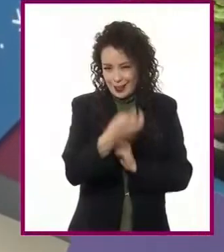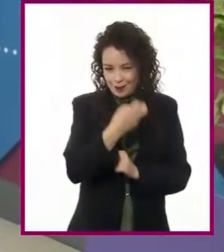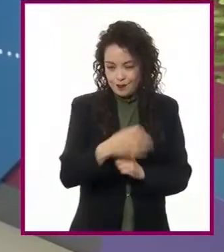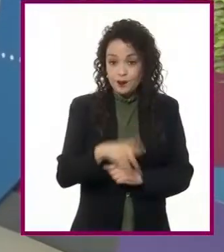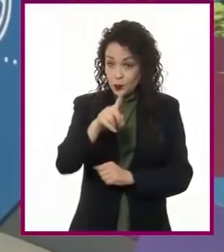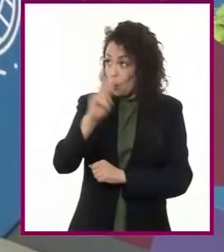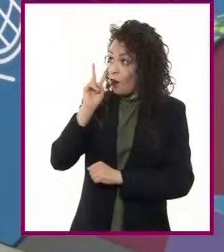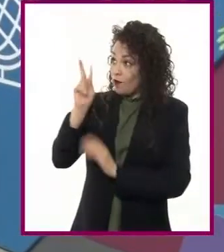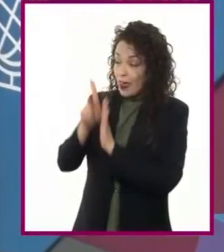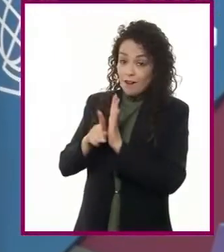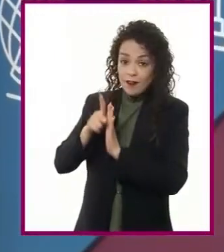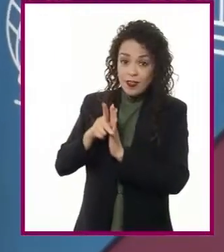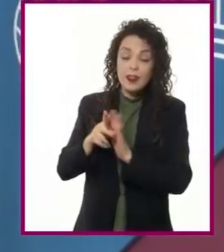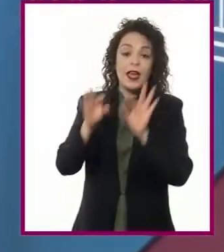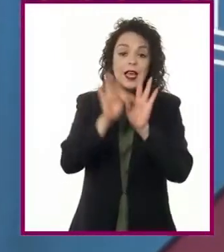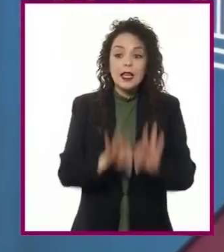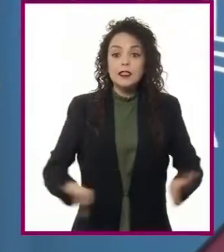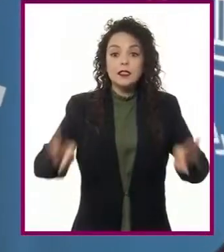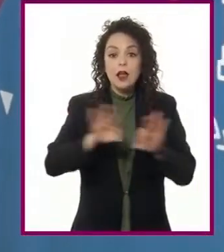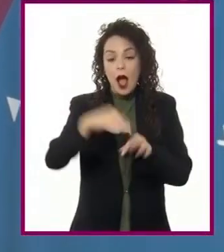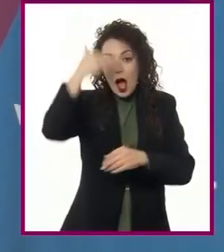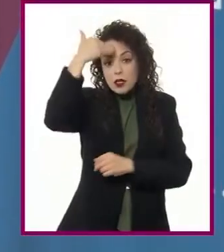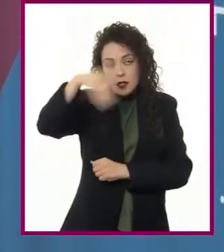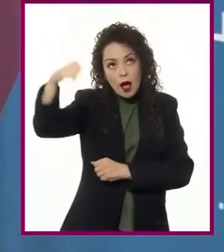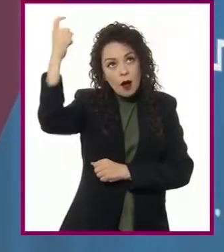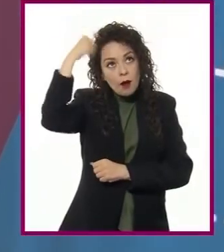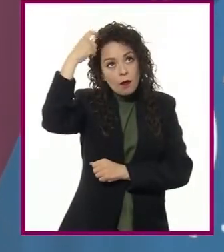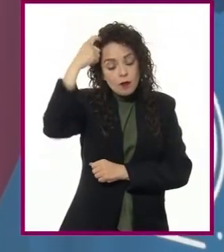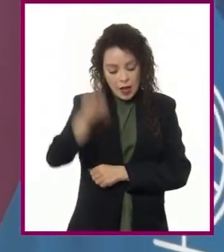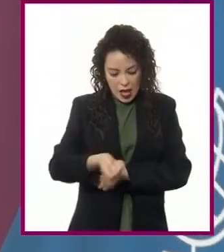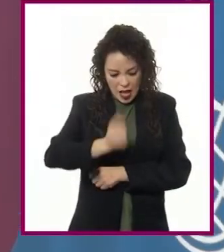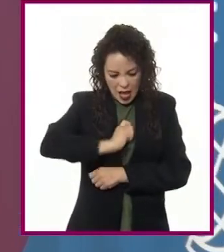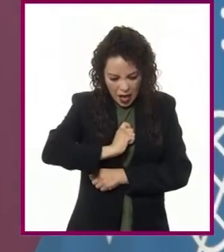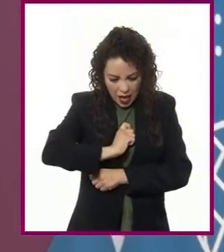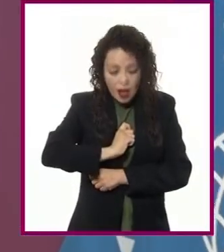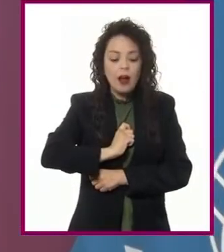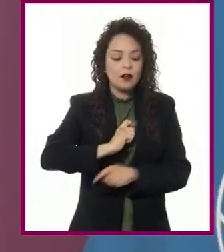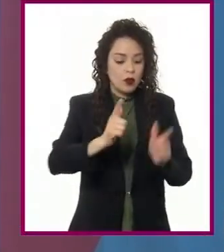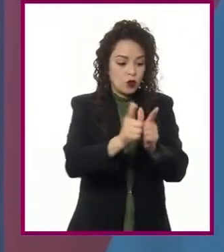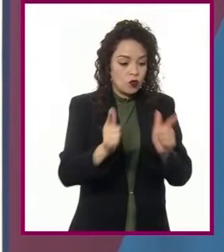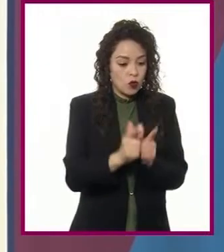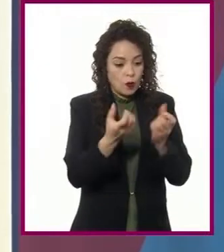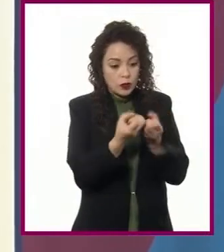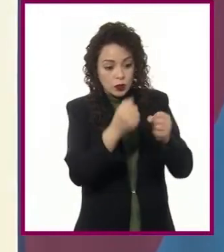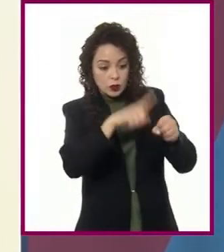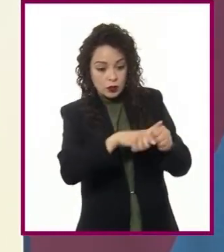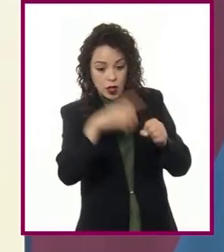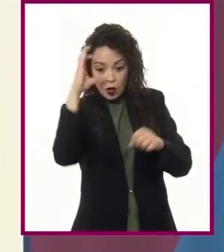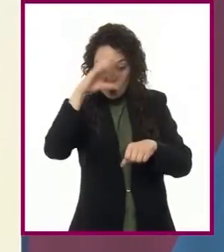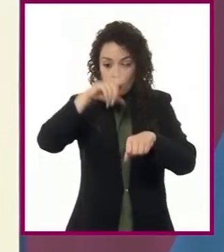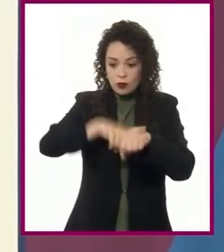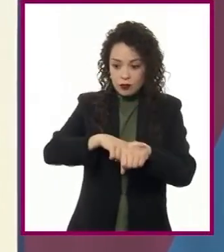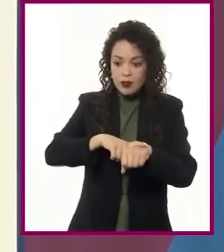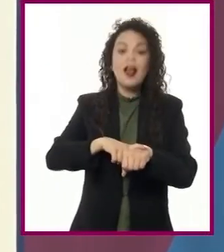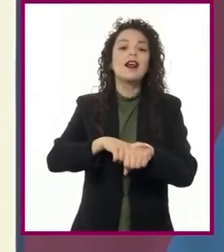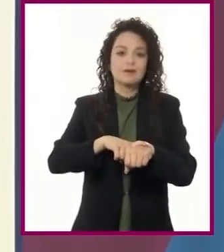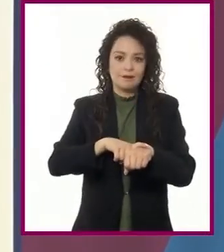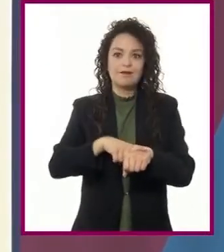muy importante estar consciente de nuestra identidad y cómo los grupos sociales y culturales influyen en